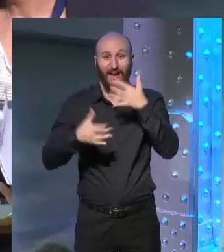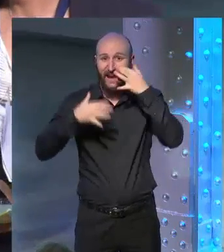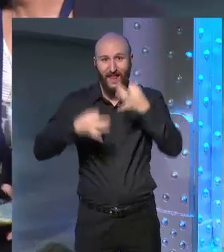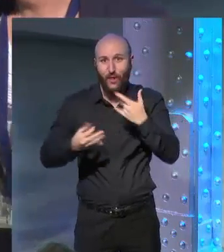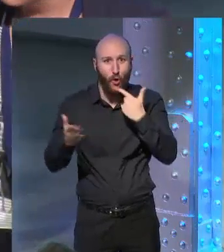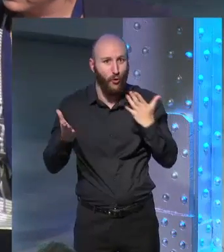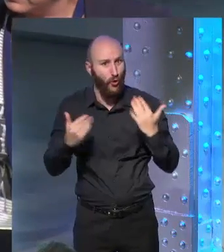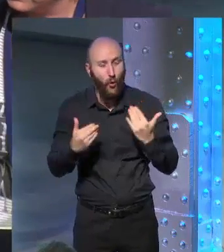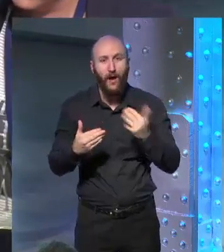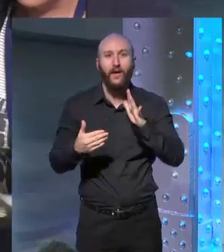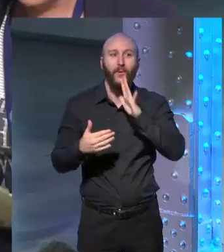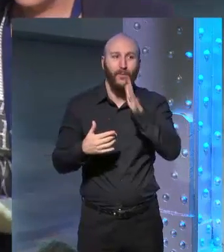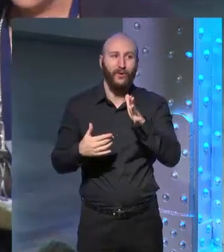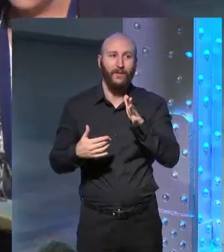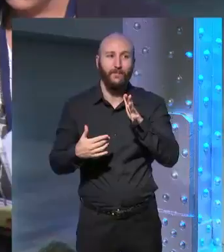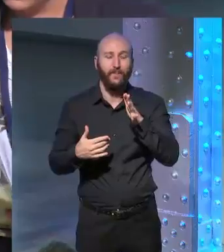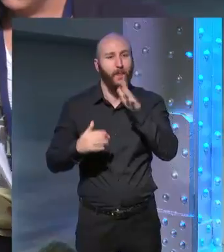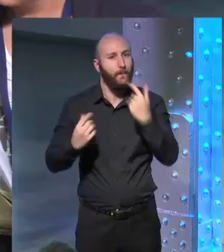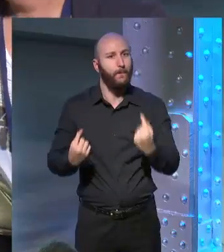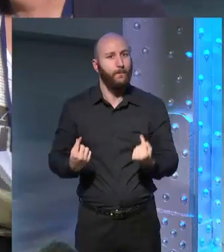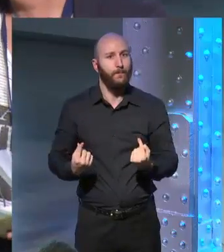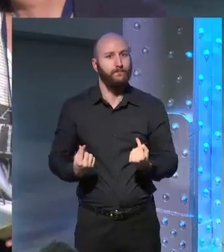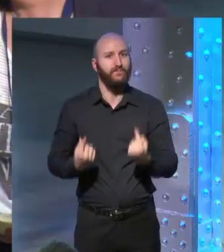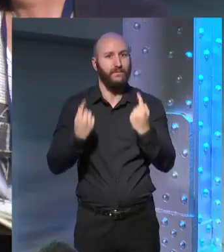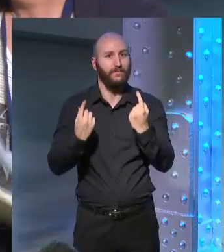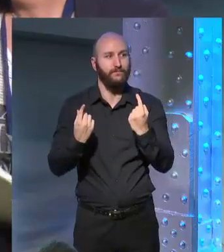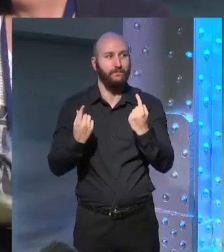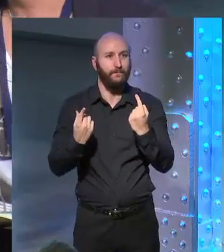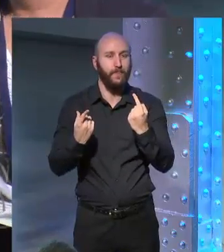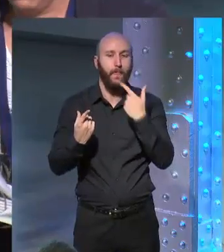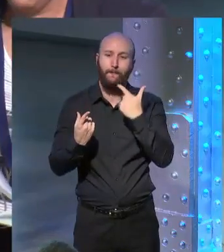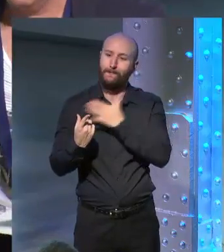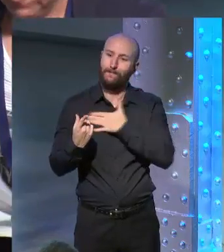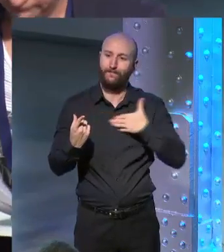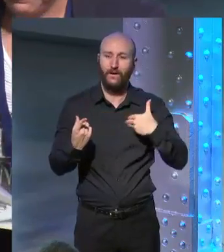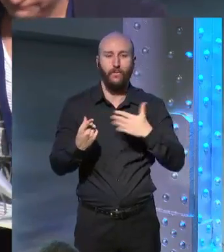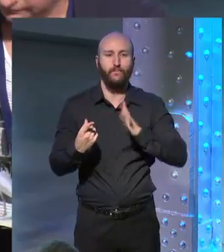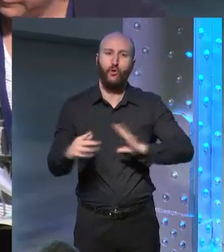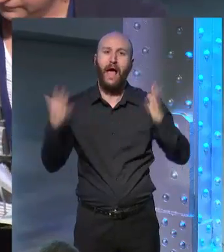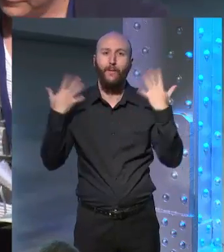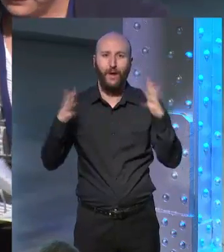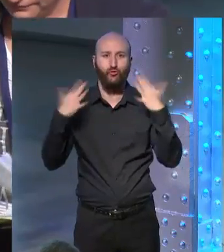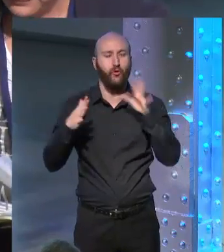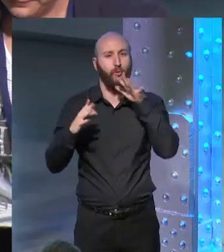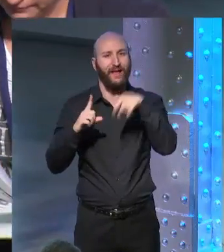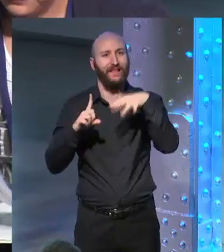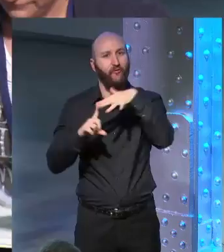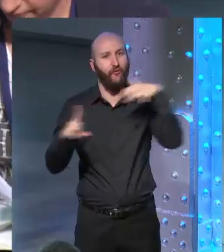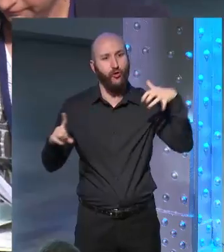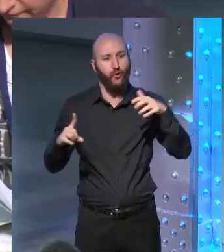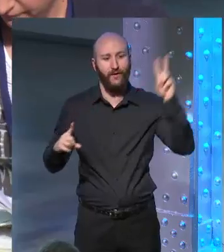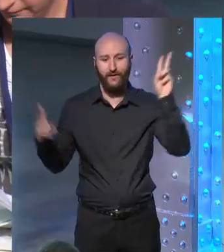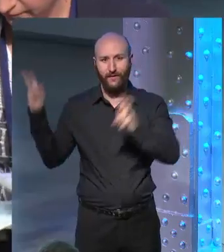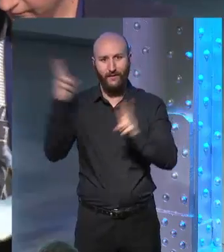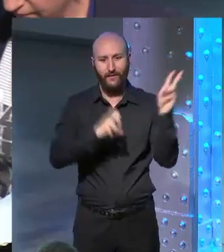digitales, que tenemos aquí, que la verdad es que lo primero de todo es que quiero, dar un aplauso porque en este foro haya niños